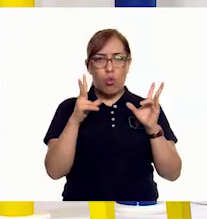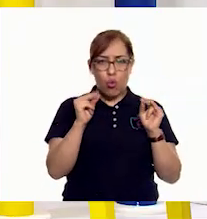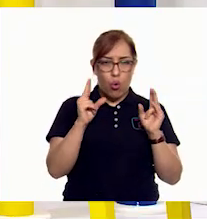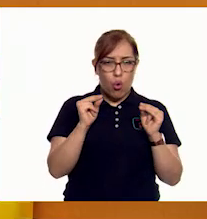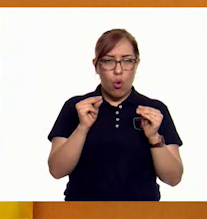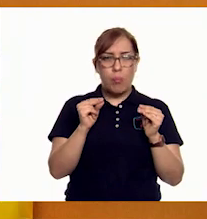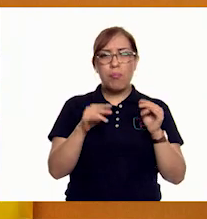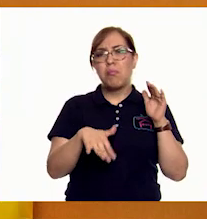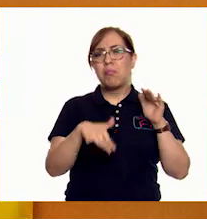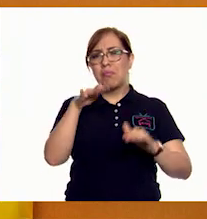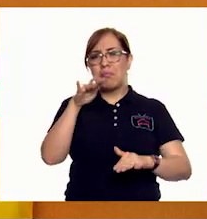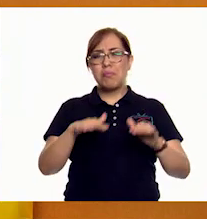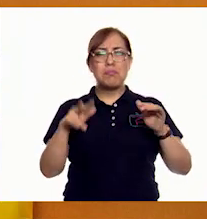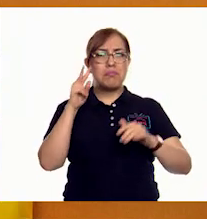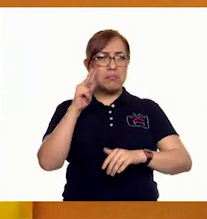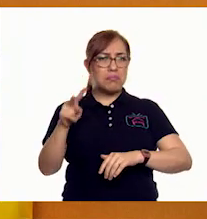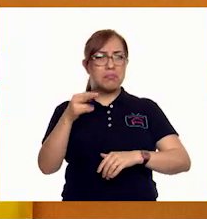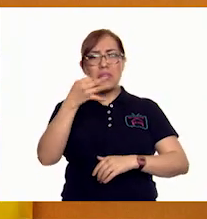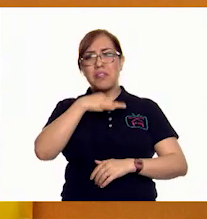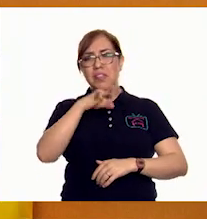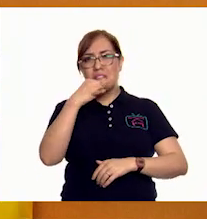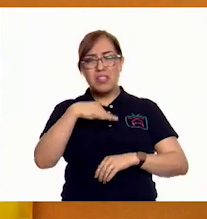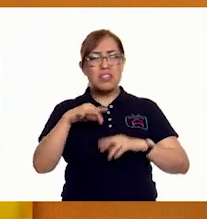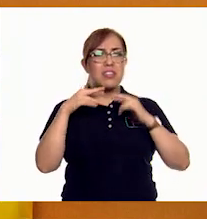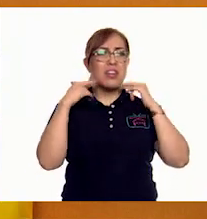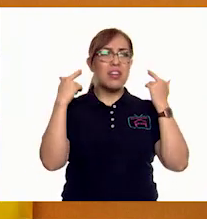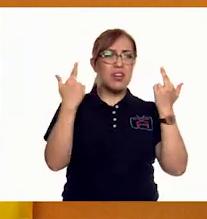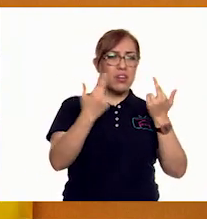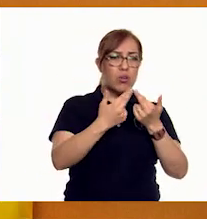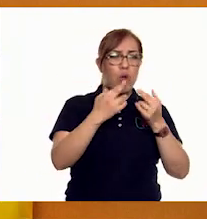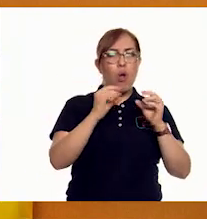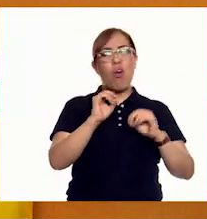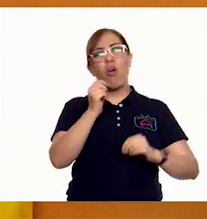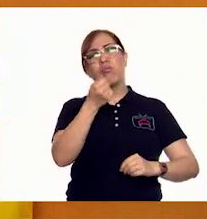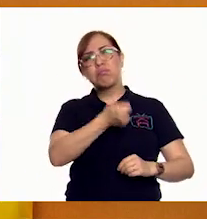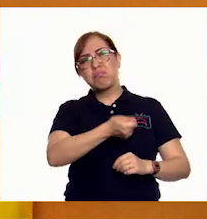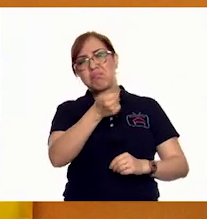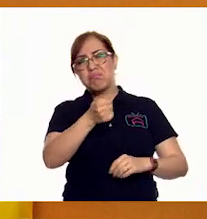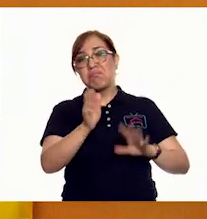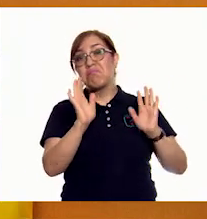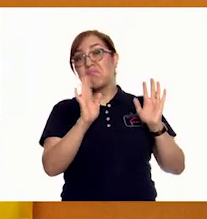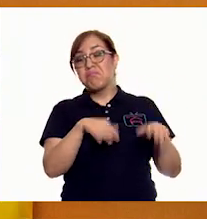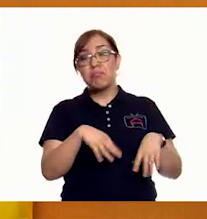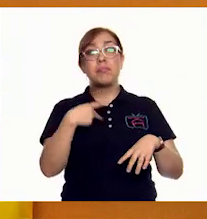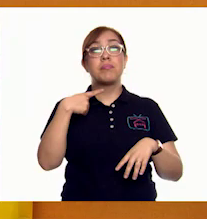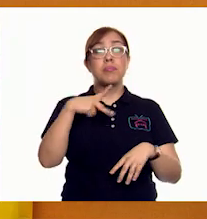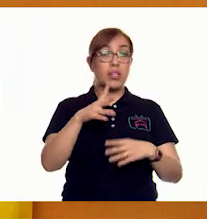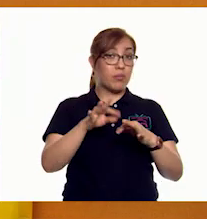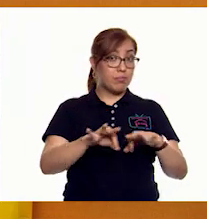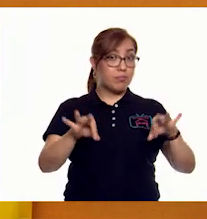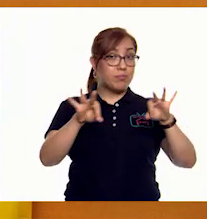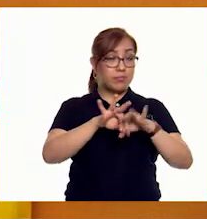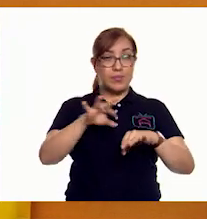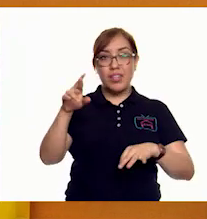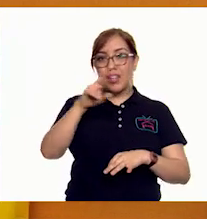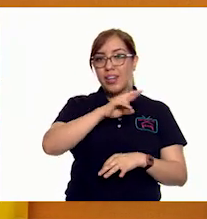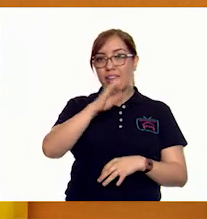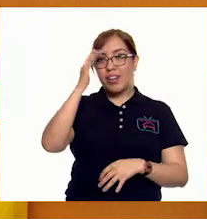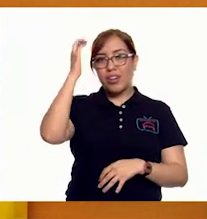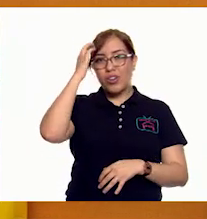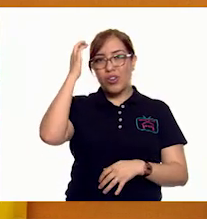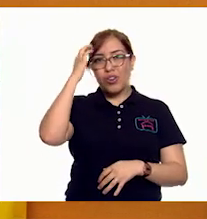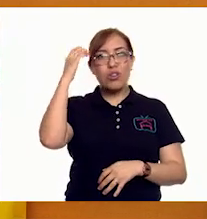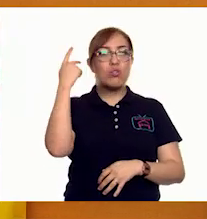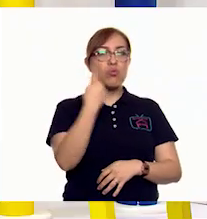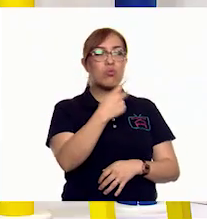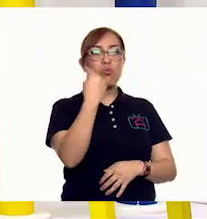Probablemente los hemos visto en alguna fiesta o los hemos saludado. Sin embargo, es necesario que reconozcamos cómo se llama cada uno de ellos. ¿Tú por qué